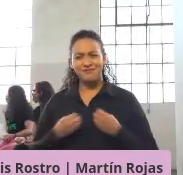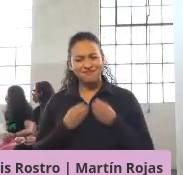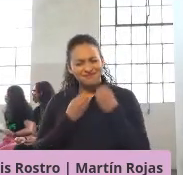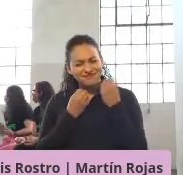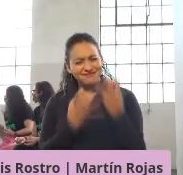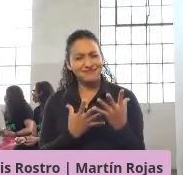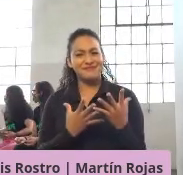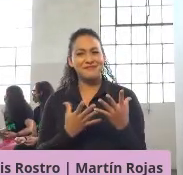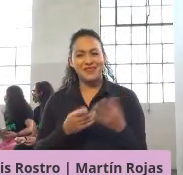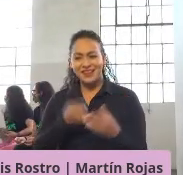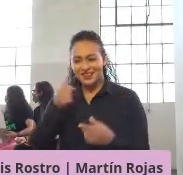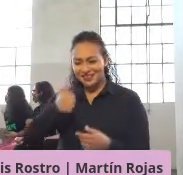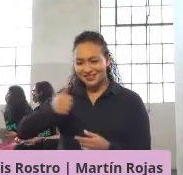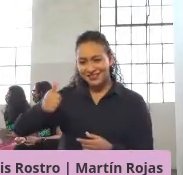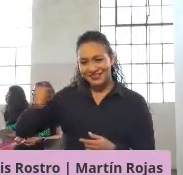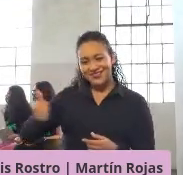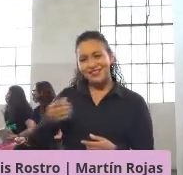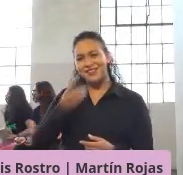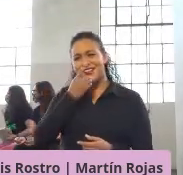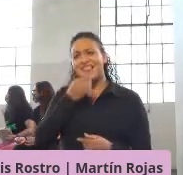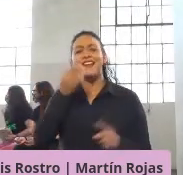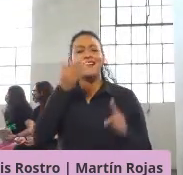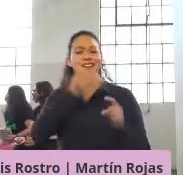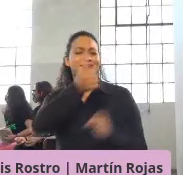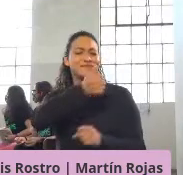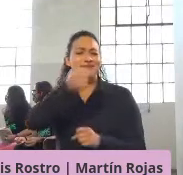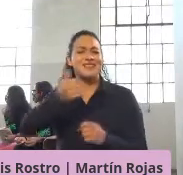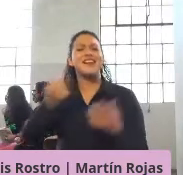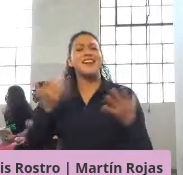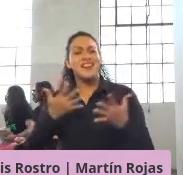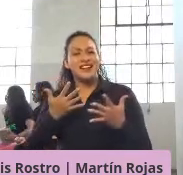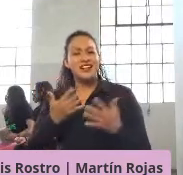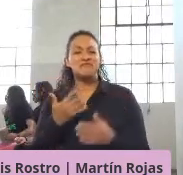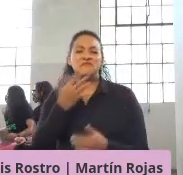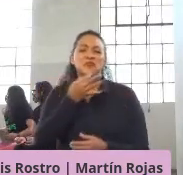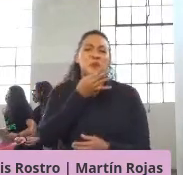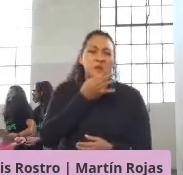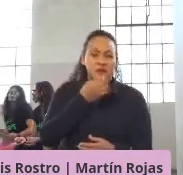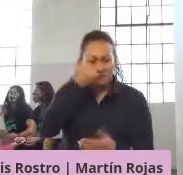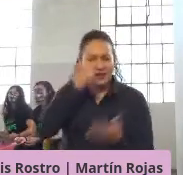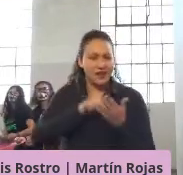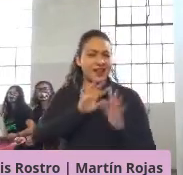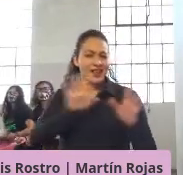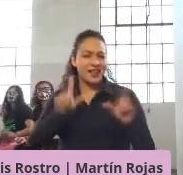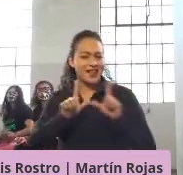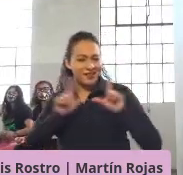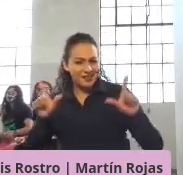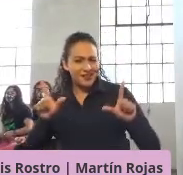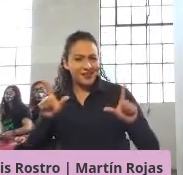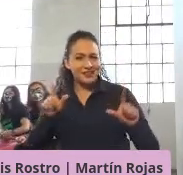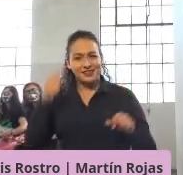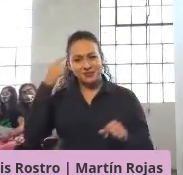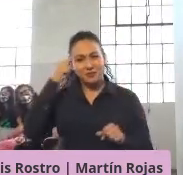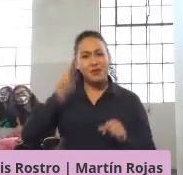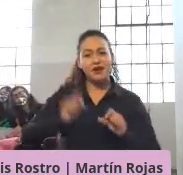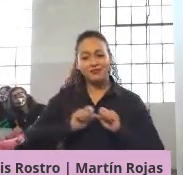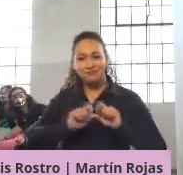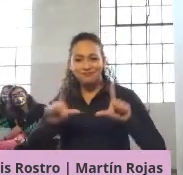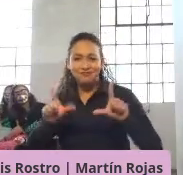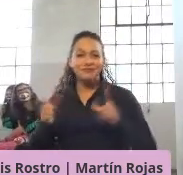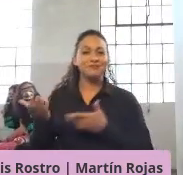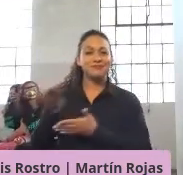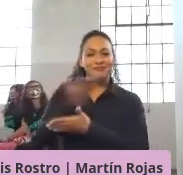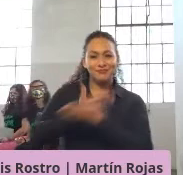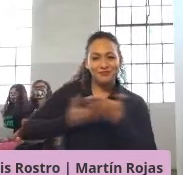se presentaran en unos rápidamente 5 minutitos. Me parece que todas trajeron una breve presentación para el público que